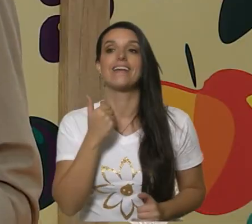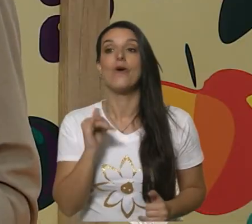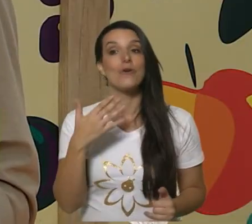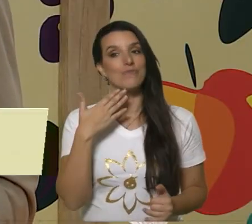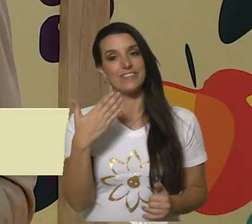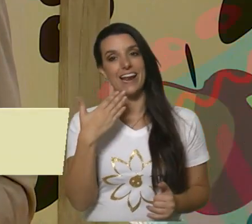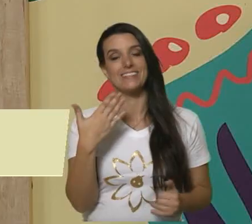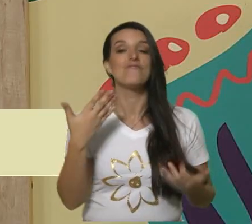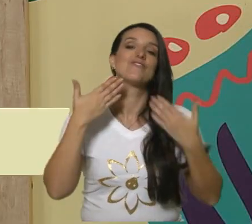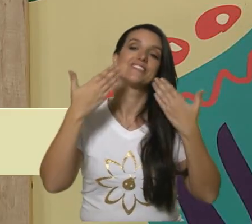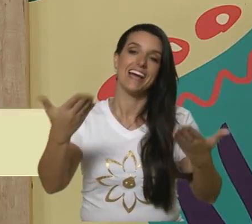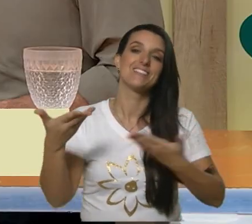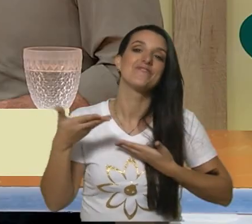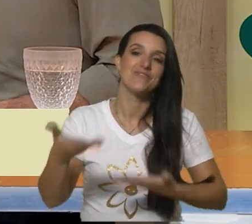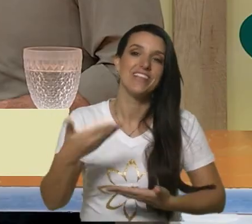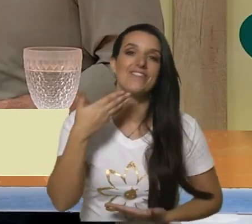Muchísimas gracias felicitaciones gracias